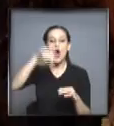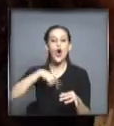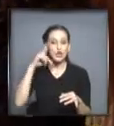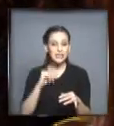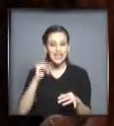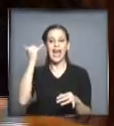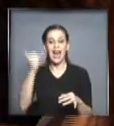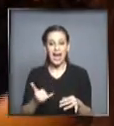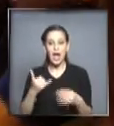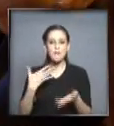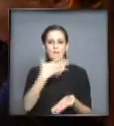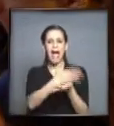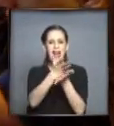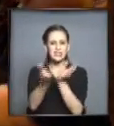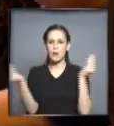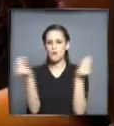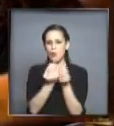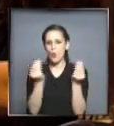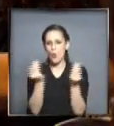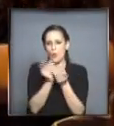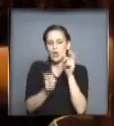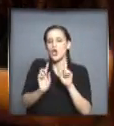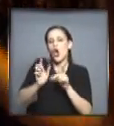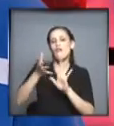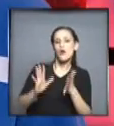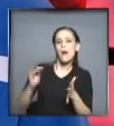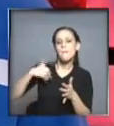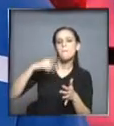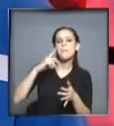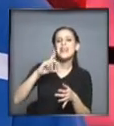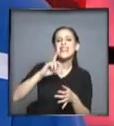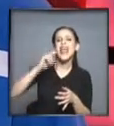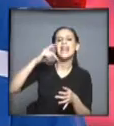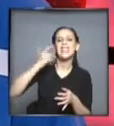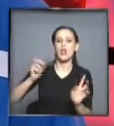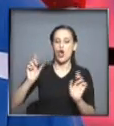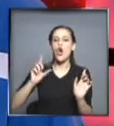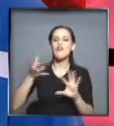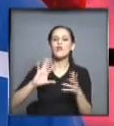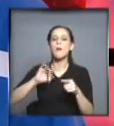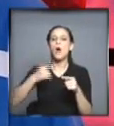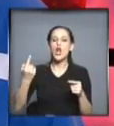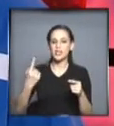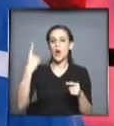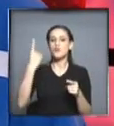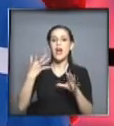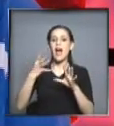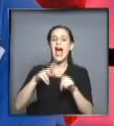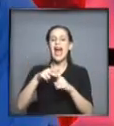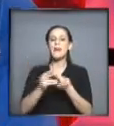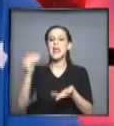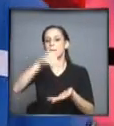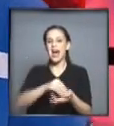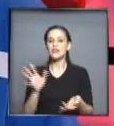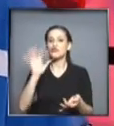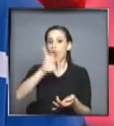se está dando una presentación sino a la militancia, sino gusto a la política, porque es una herramienta más que tenemos que utilizar día a día, porque la